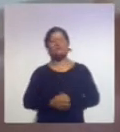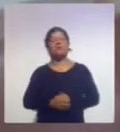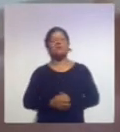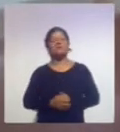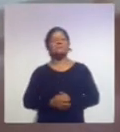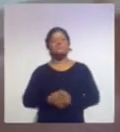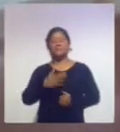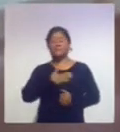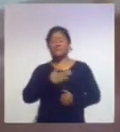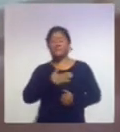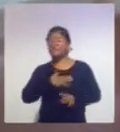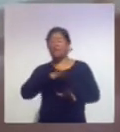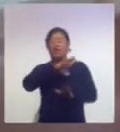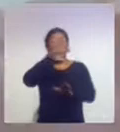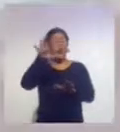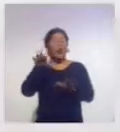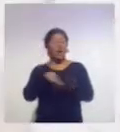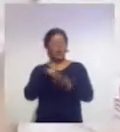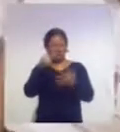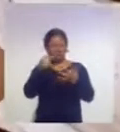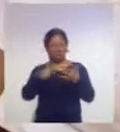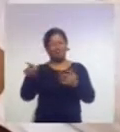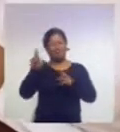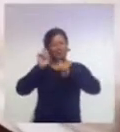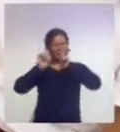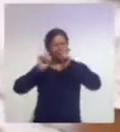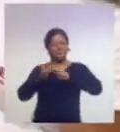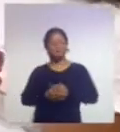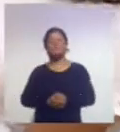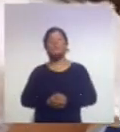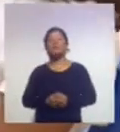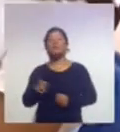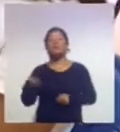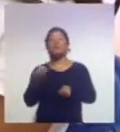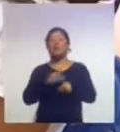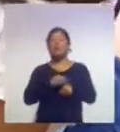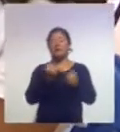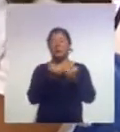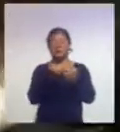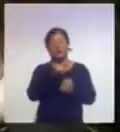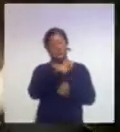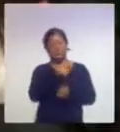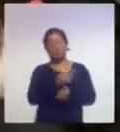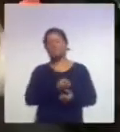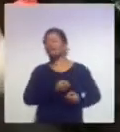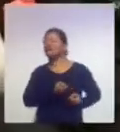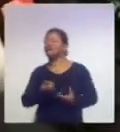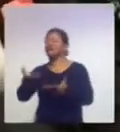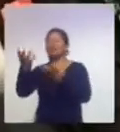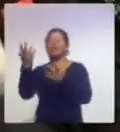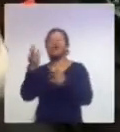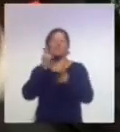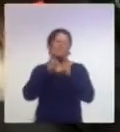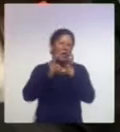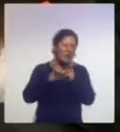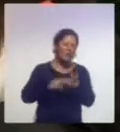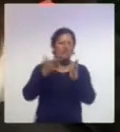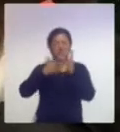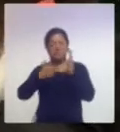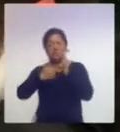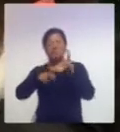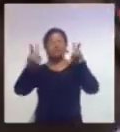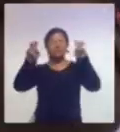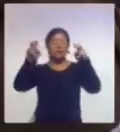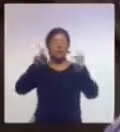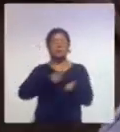nos hacen preguntas a la autoridad electoral de todo aquello que les inquieta. Adicional a esto, el órgano electoral llevará pláticas y talleres dirigidos a mujeres con temas sobre